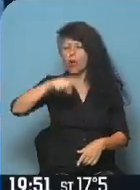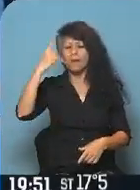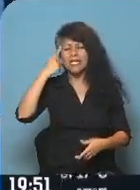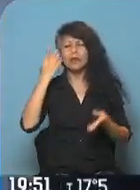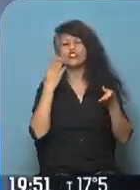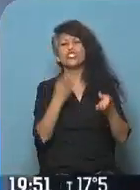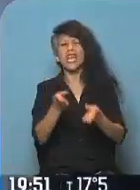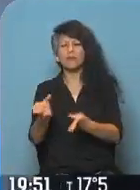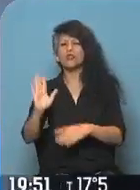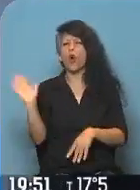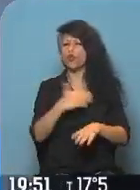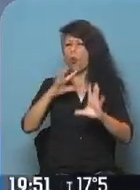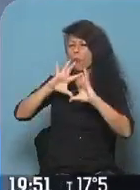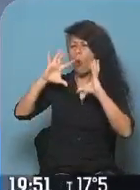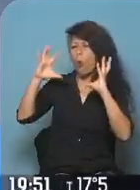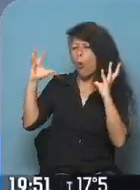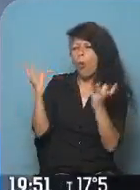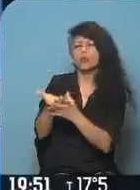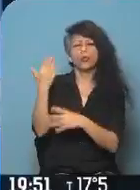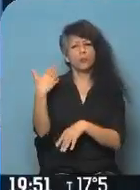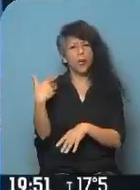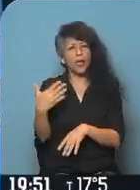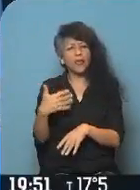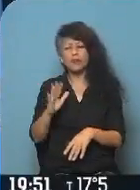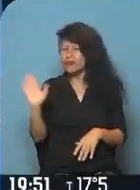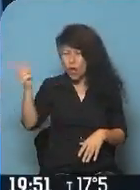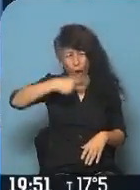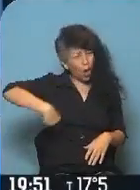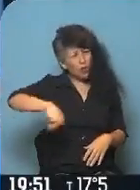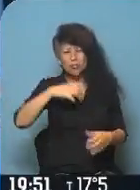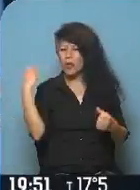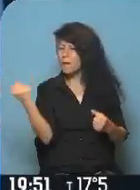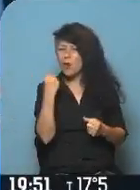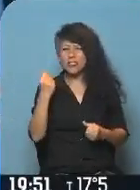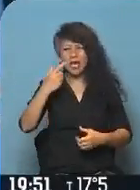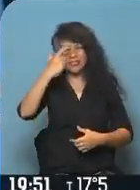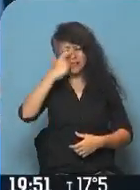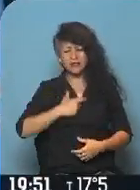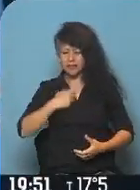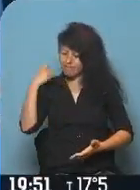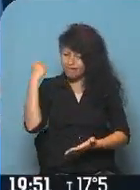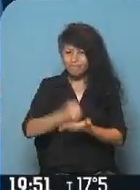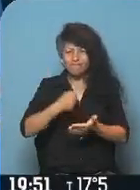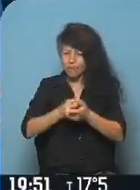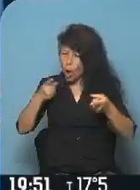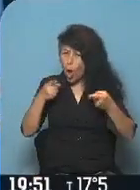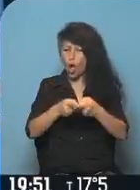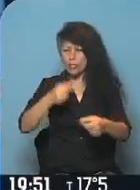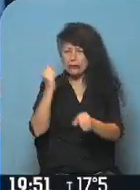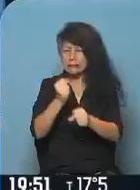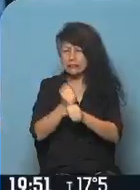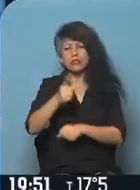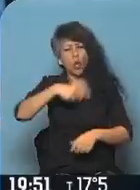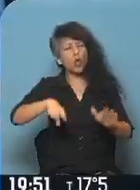Argentina para el resto del mundo. Todo pasa por fomentar el emprendedurismo. Creamos reglas, nos